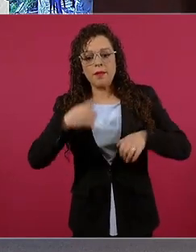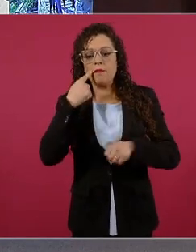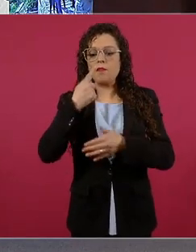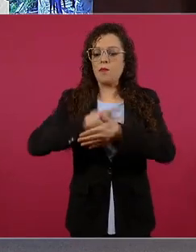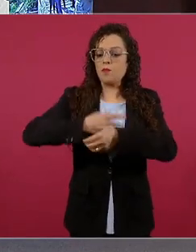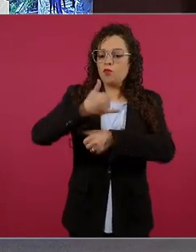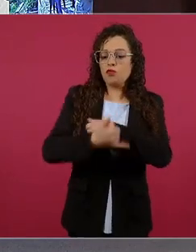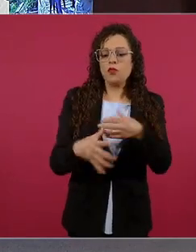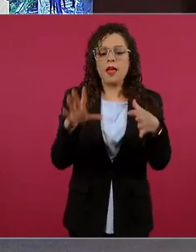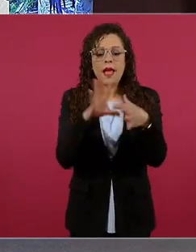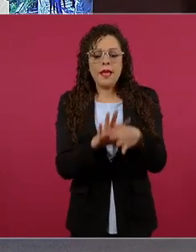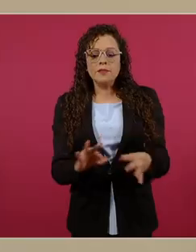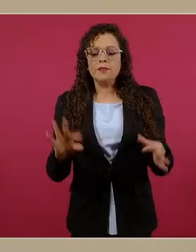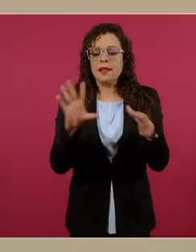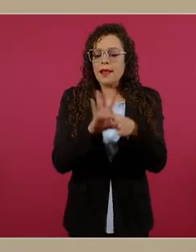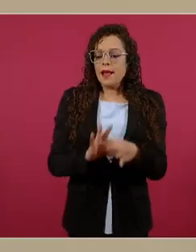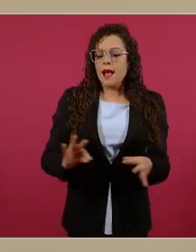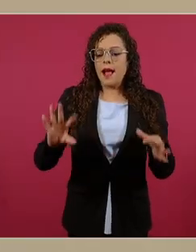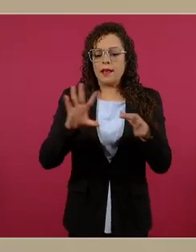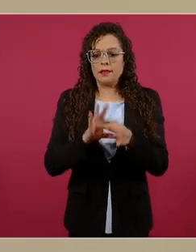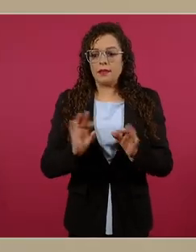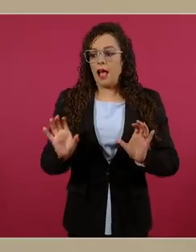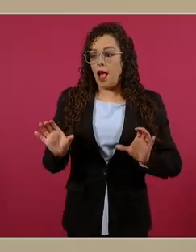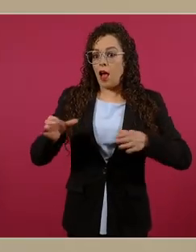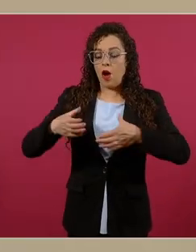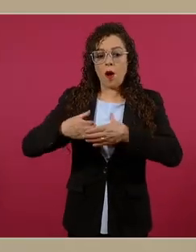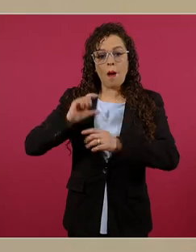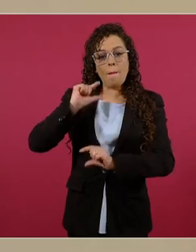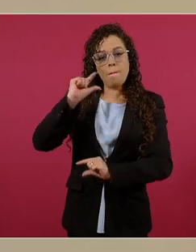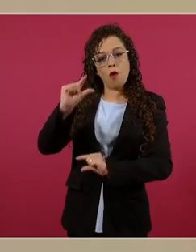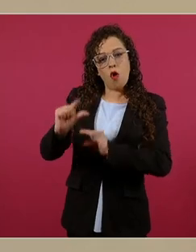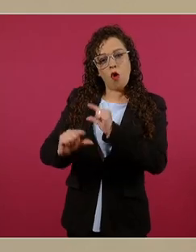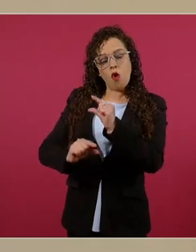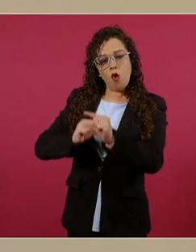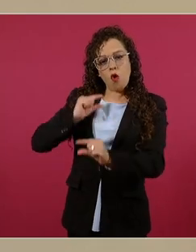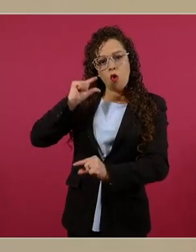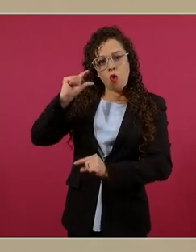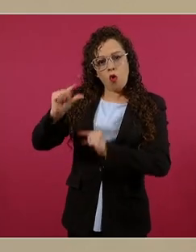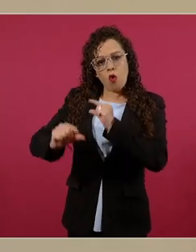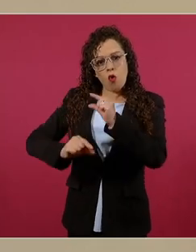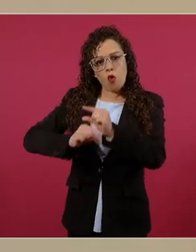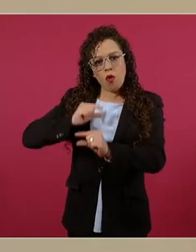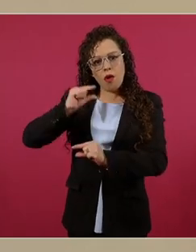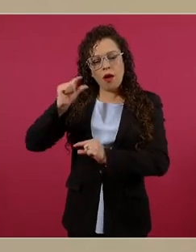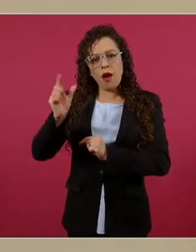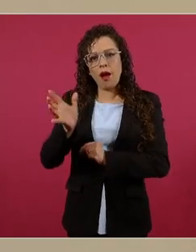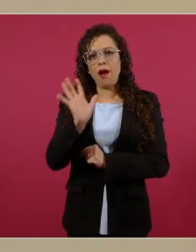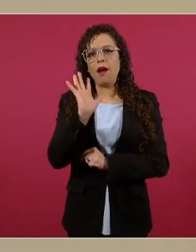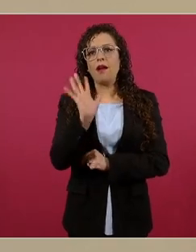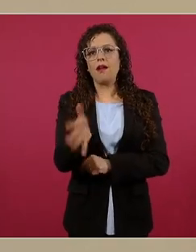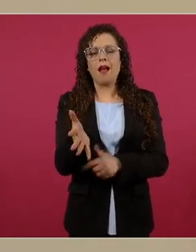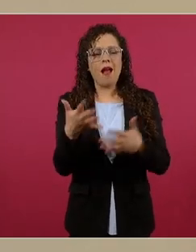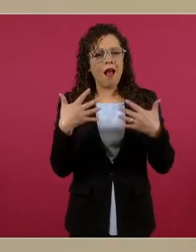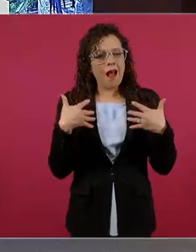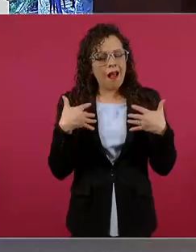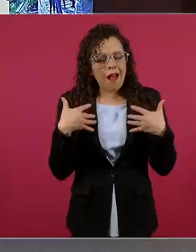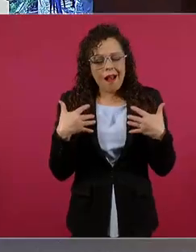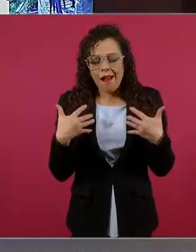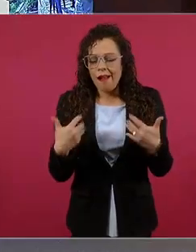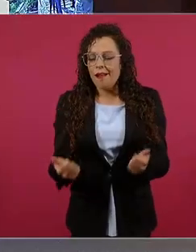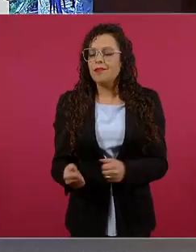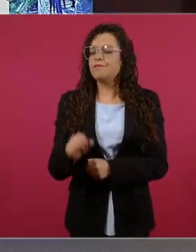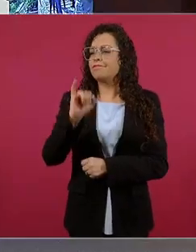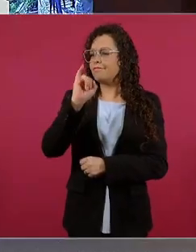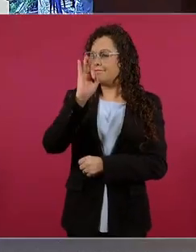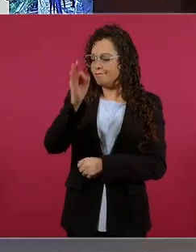qué se trataba. Poco a poco las comunidades fueron adquiriendo confianza. Siempre la